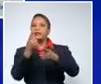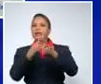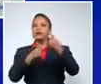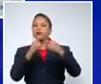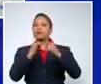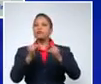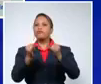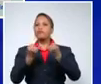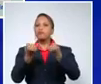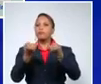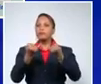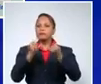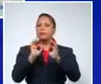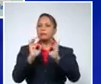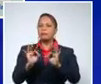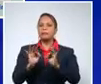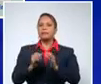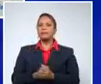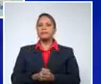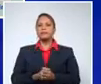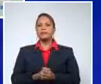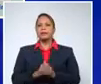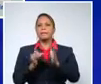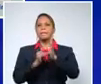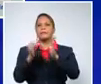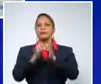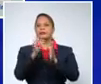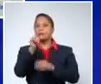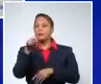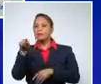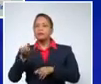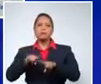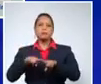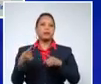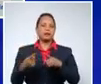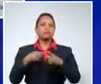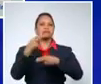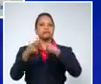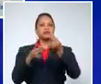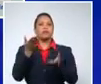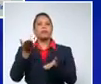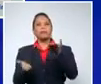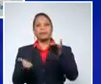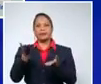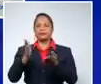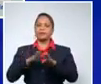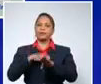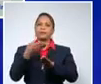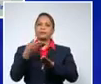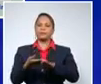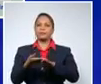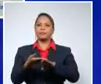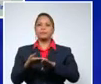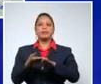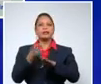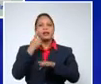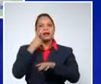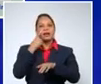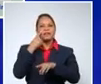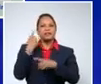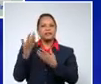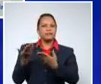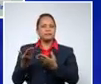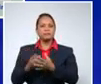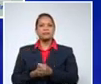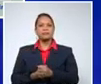informaciones se maneja así, por millón de habitantes, para poder hacer las comparaciones. Ahí ustedes tienen que,